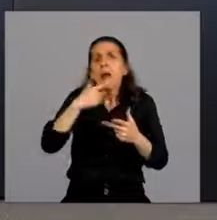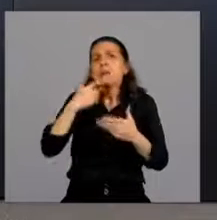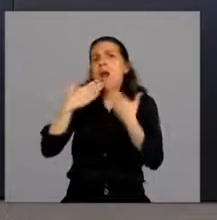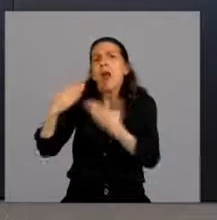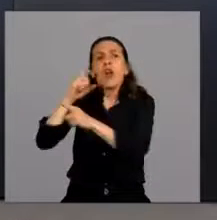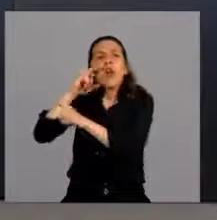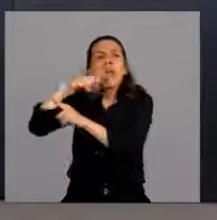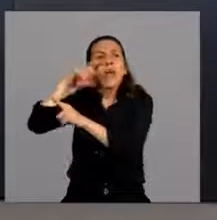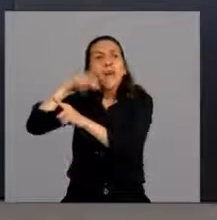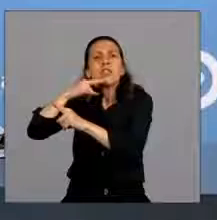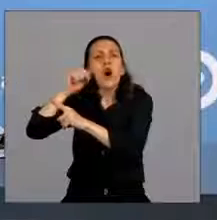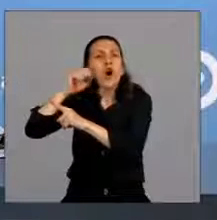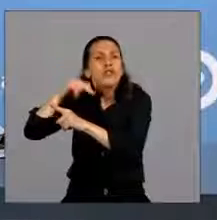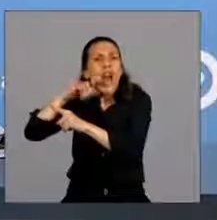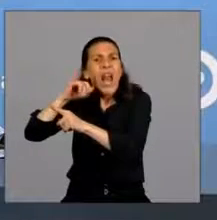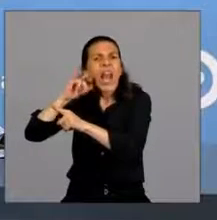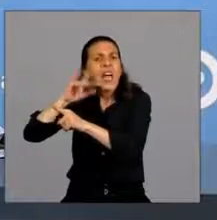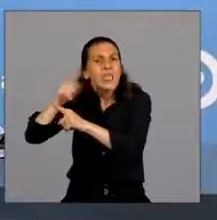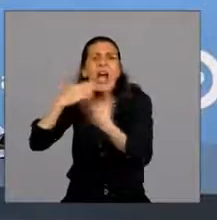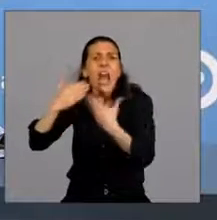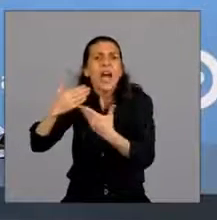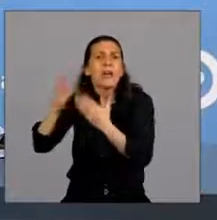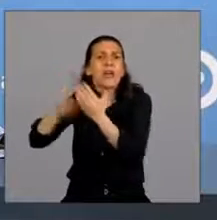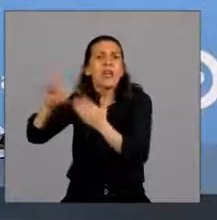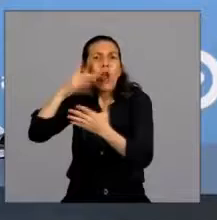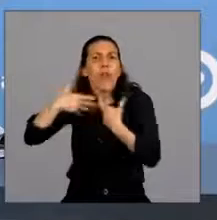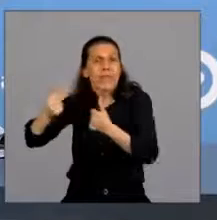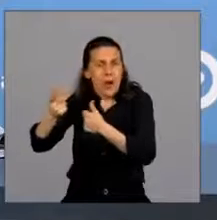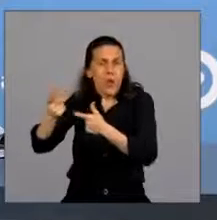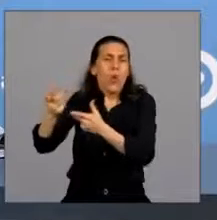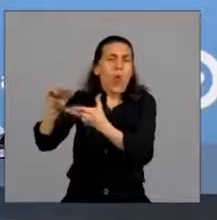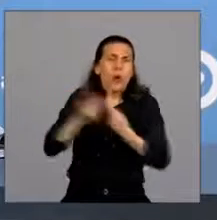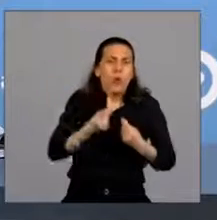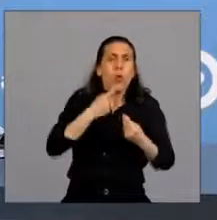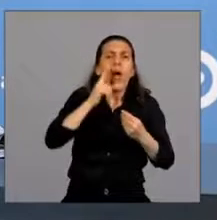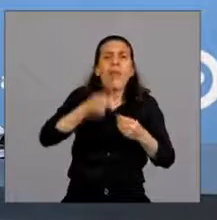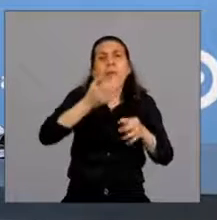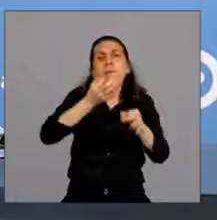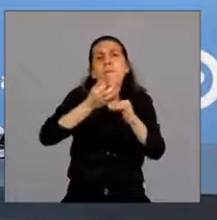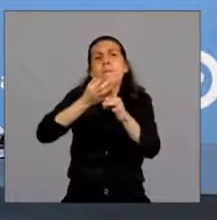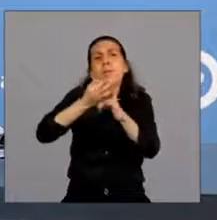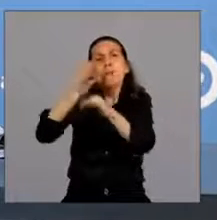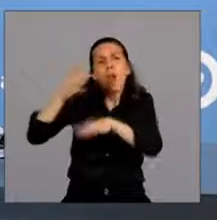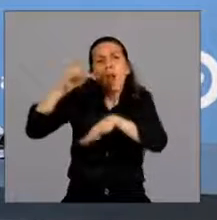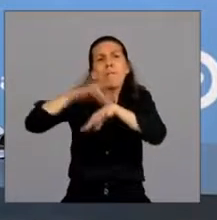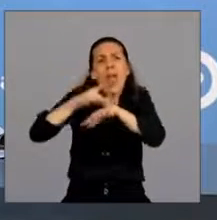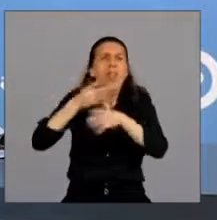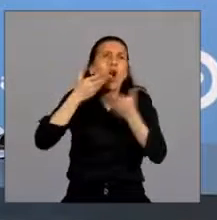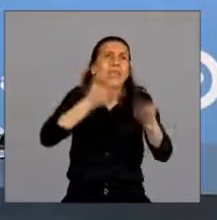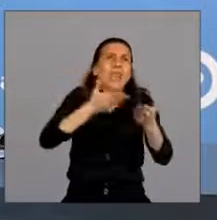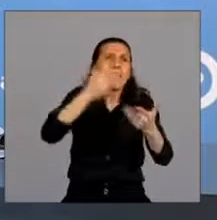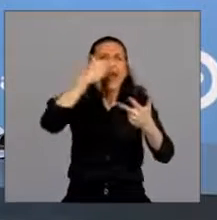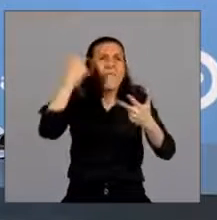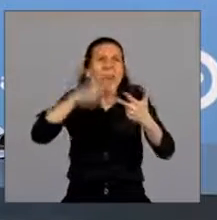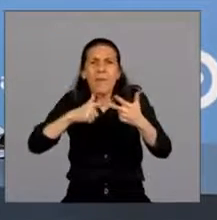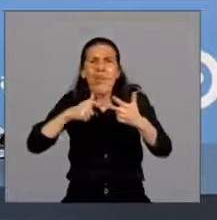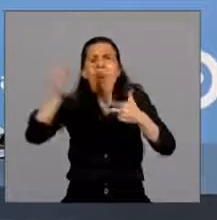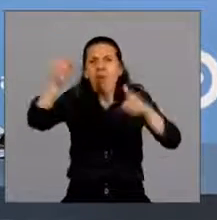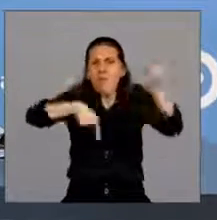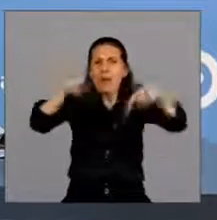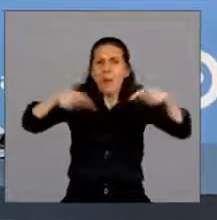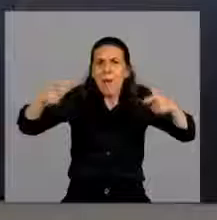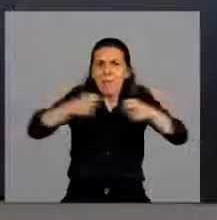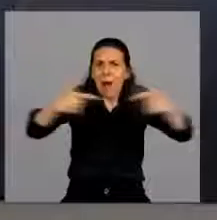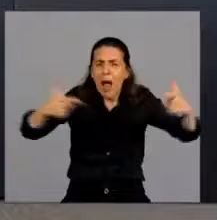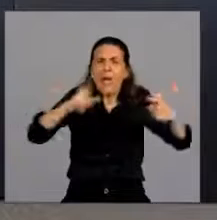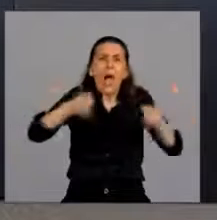Ginés González García. Sumamos profesionales, sumamos médicos, enfermeros, asistentes, adelantamos toda la compra de